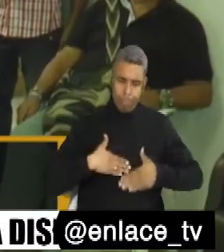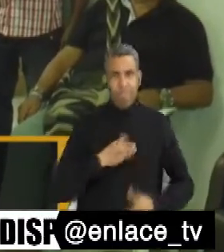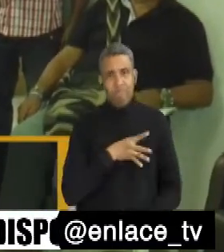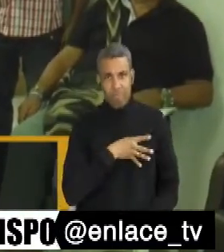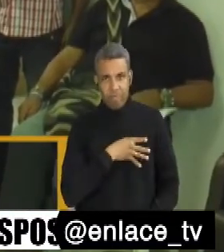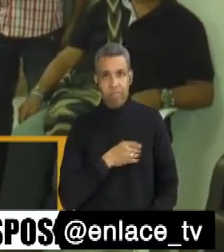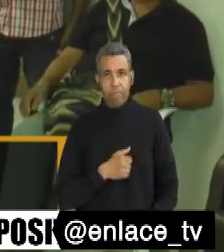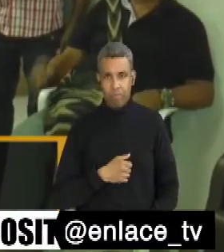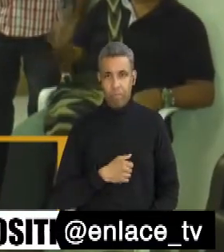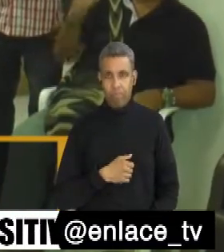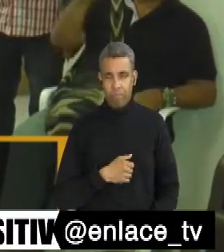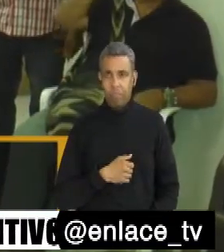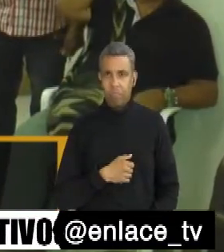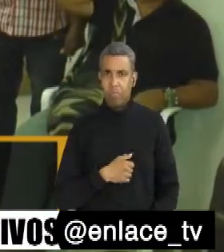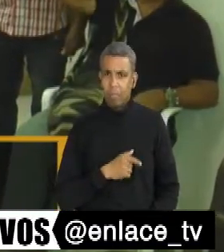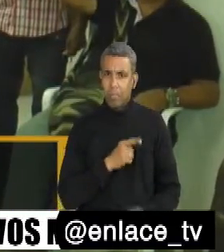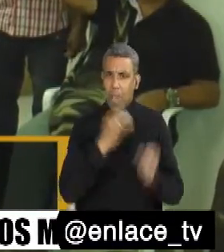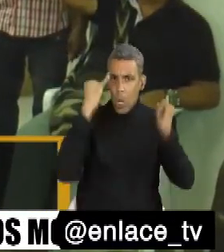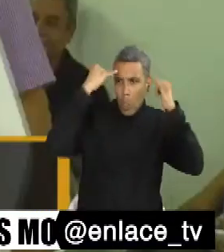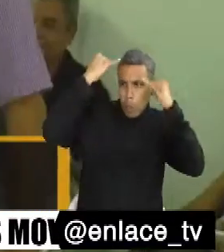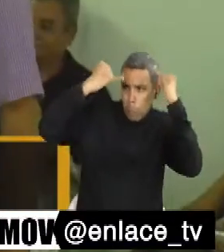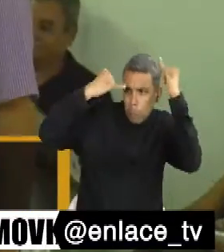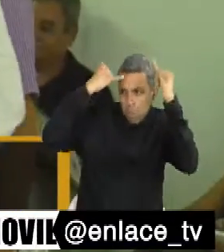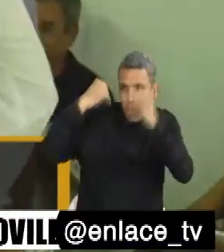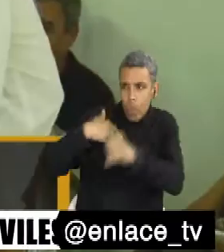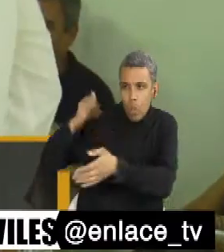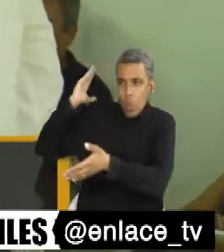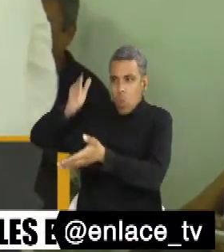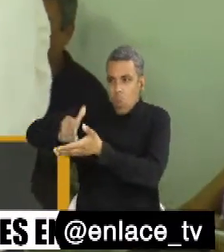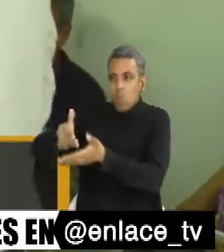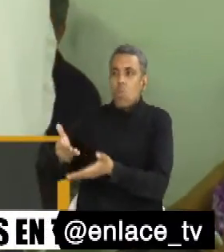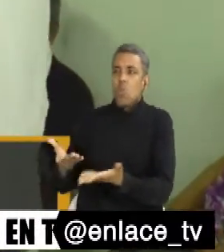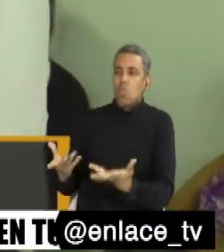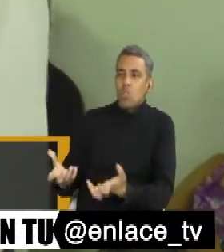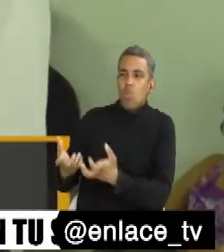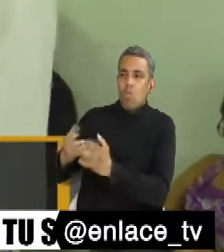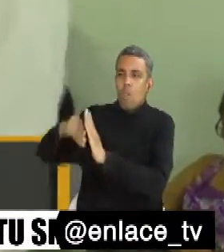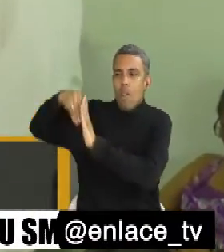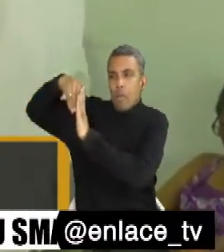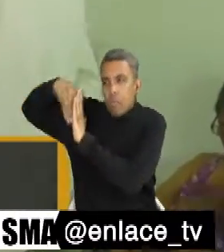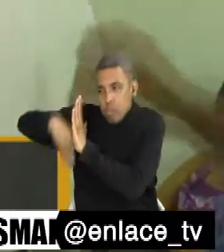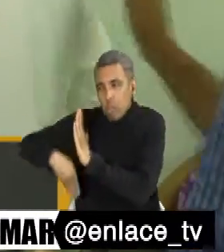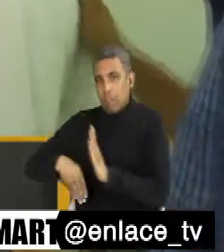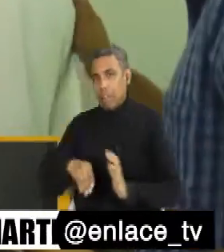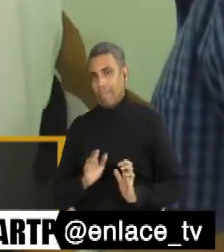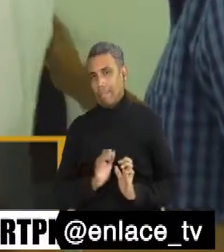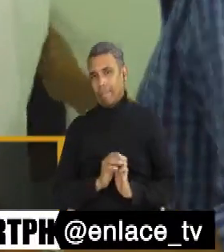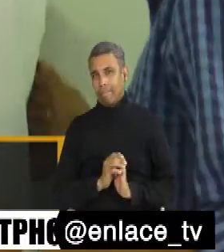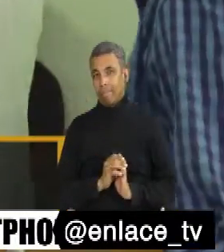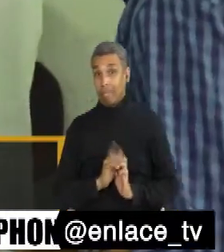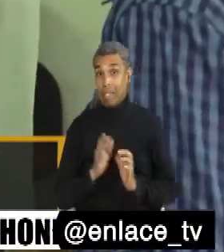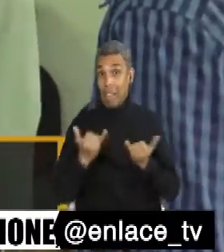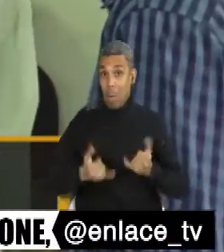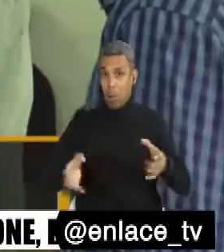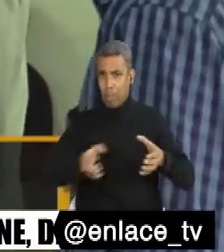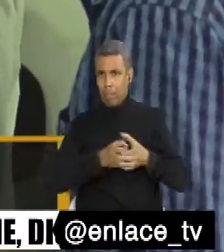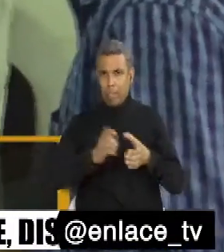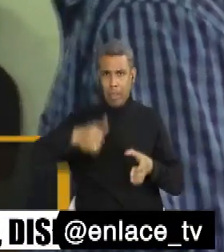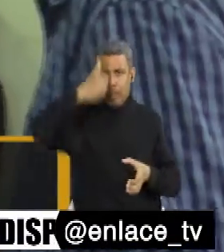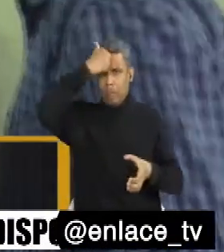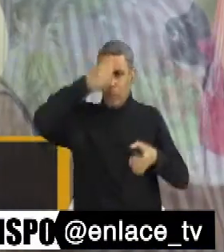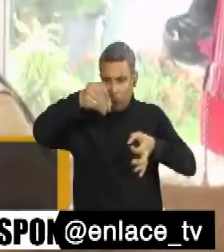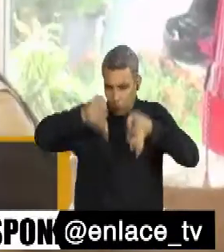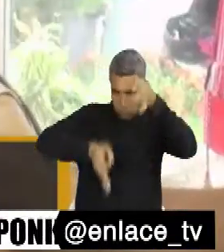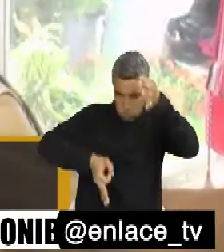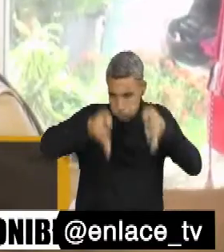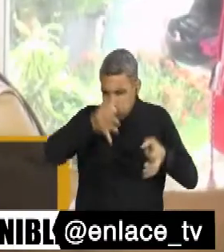David ha acudido a la JEP, a la Justicia Especial para la Paz, y pues yo confío que en esa sala de revisión él va a poder